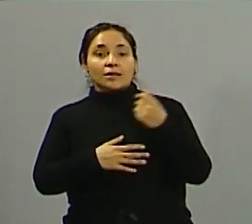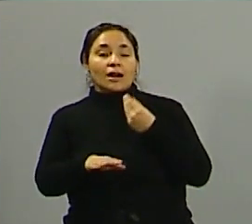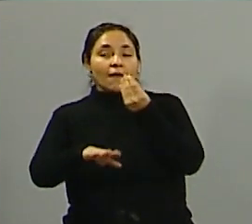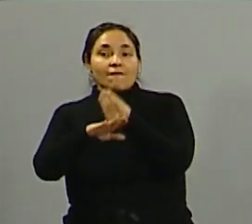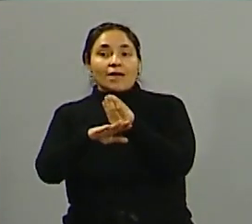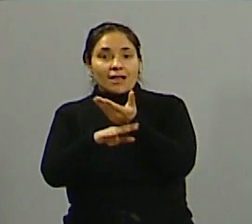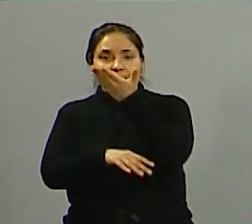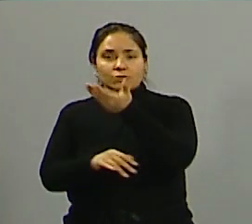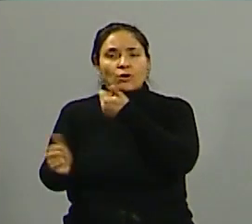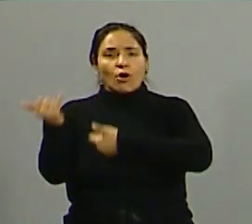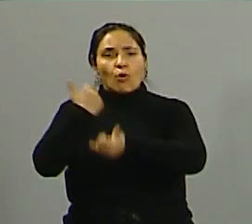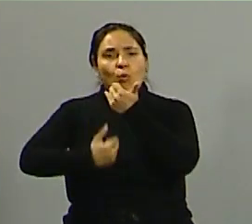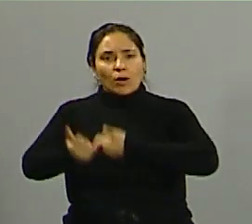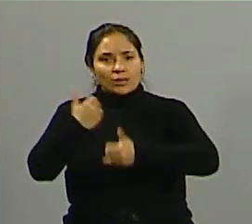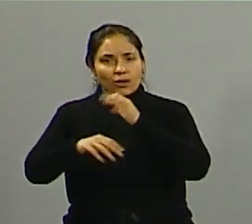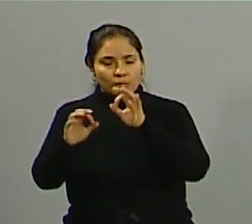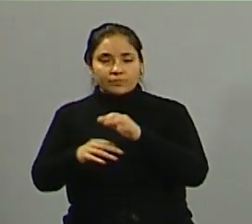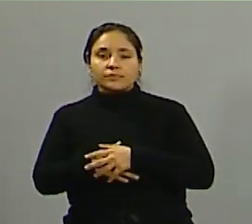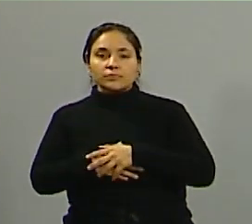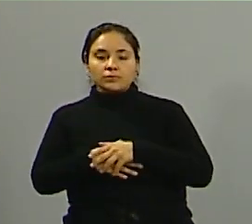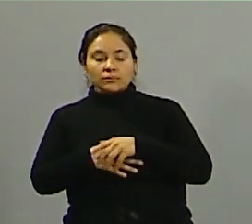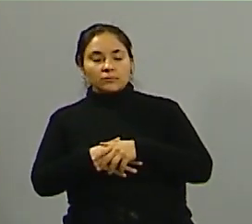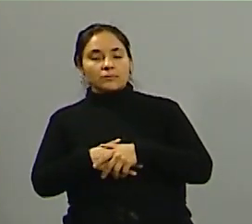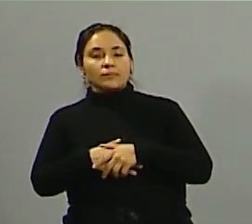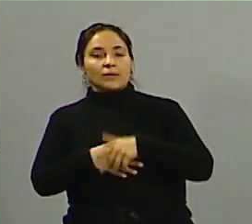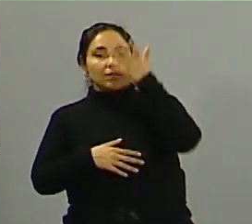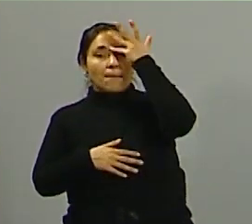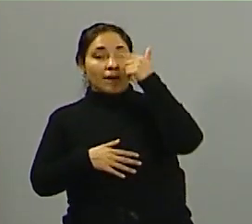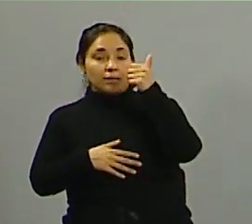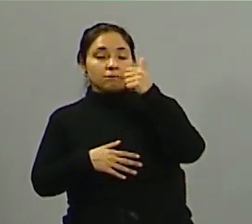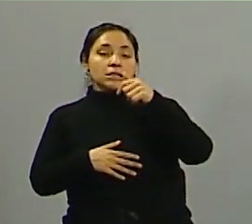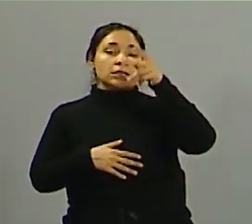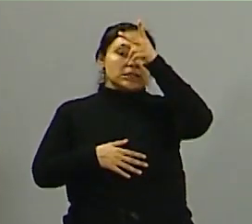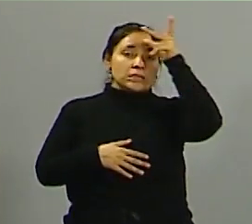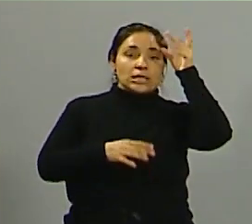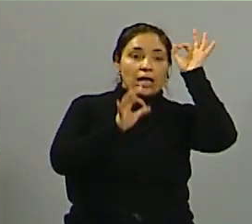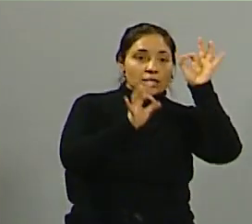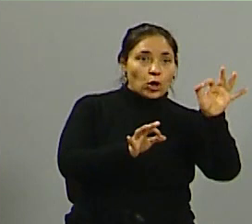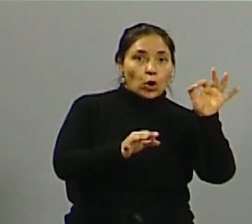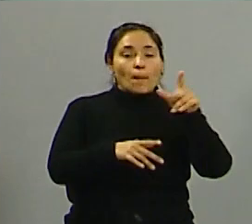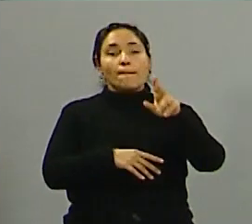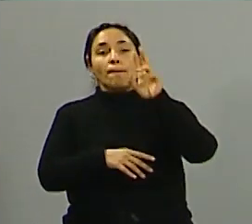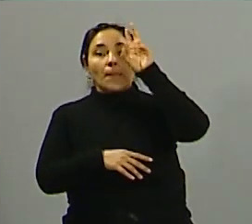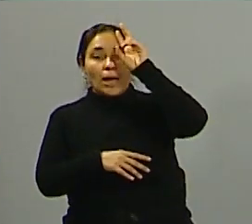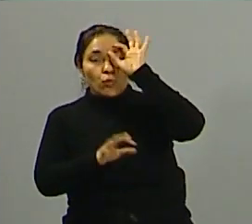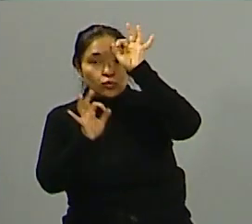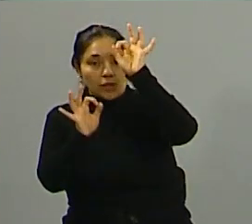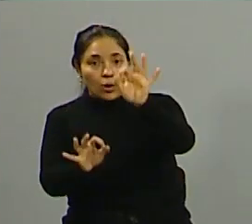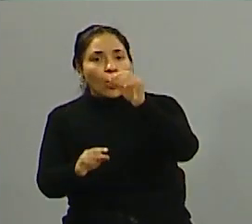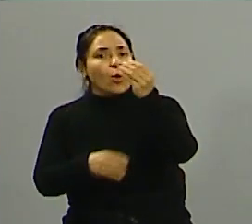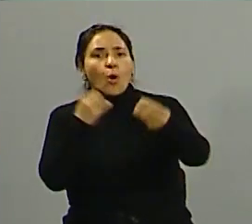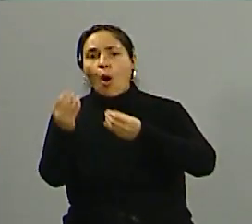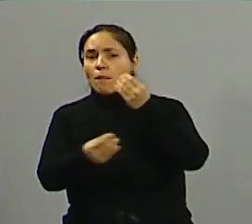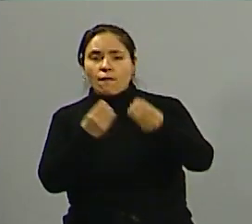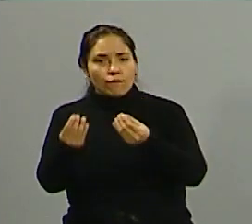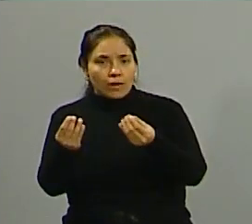que nos cuentan eso. Cuando llegó a Chile, cuando llegó a Perú, ¿cómo fue el recibimiento? ¿No? Pues estamos hablando de gente que decidía dejar todo con el riesgo de